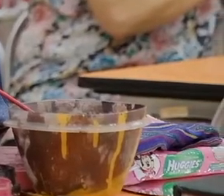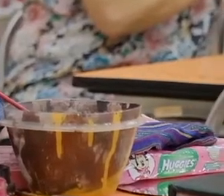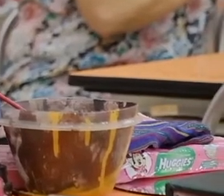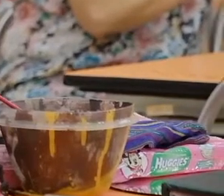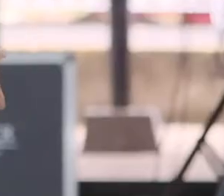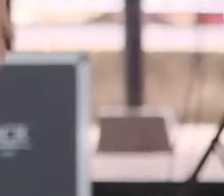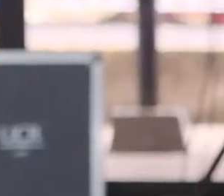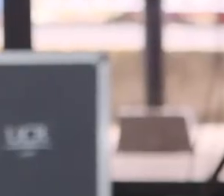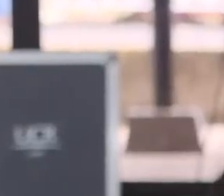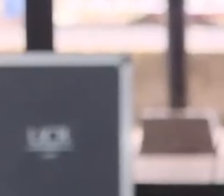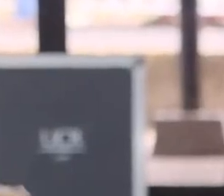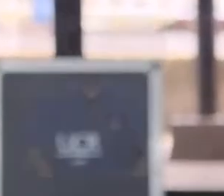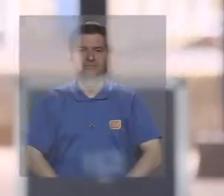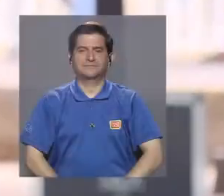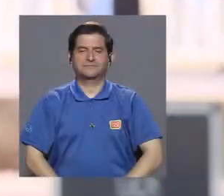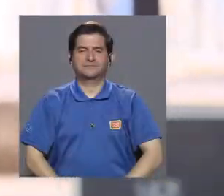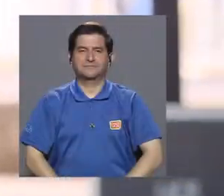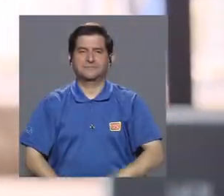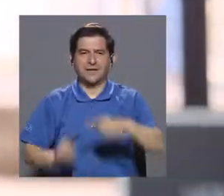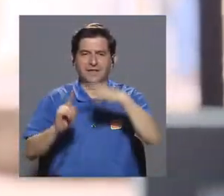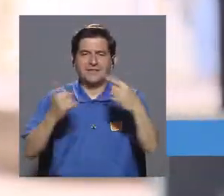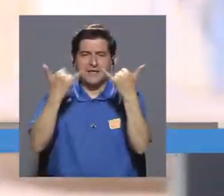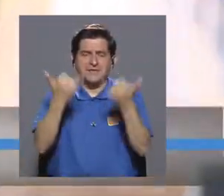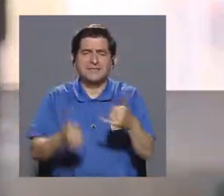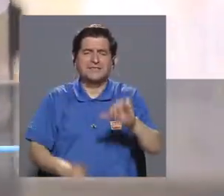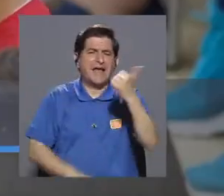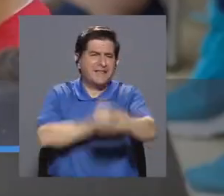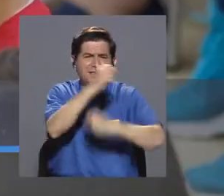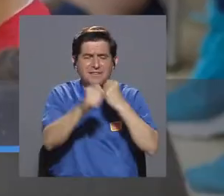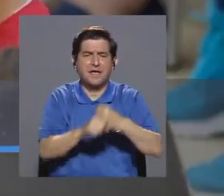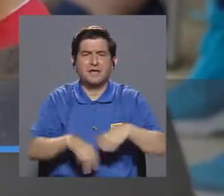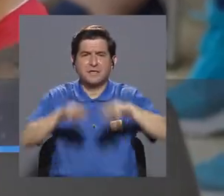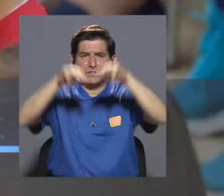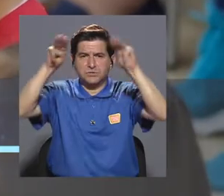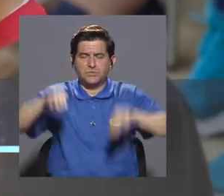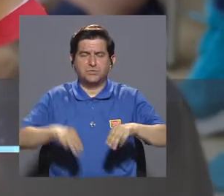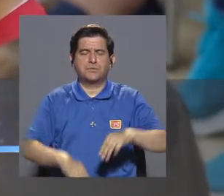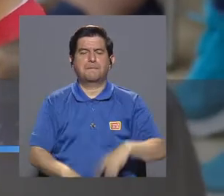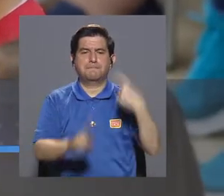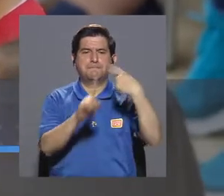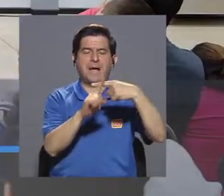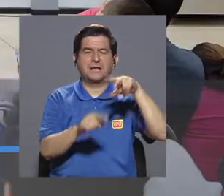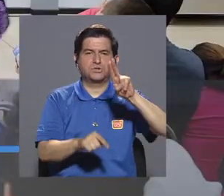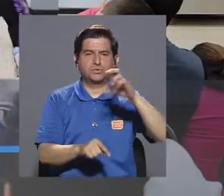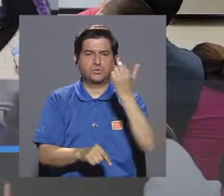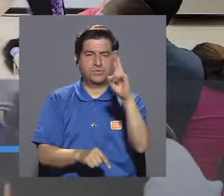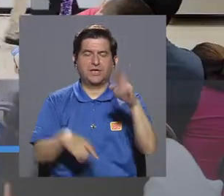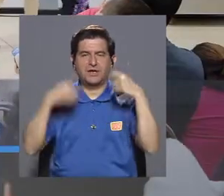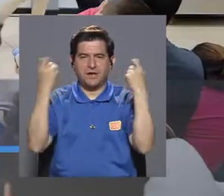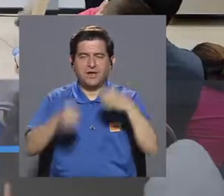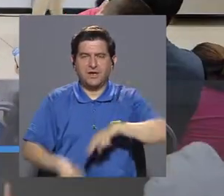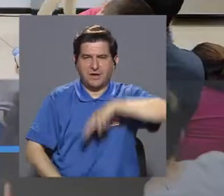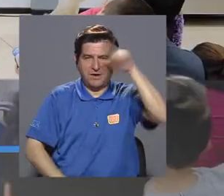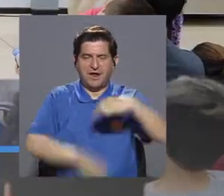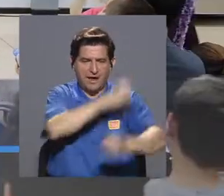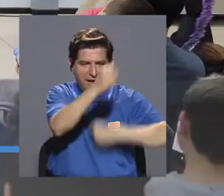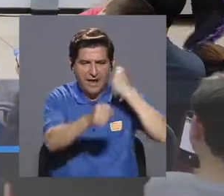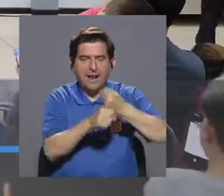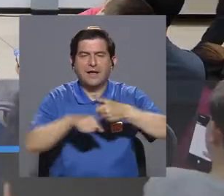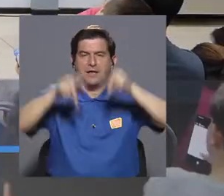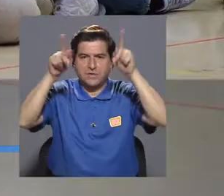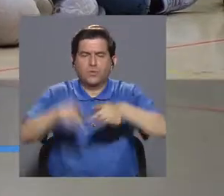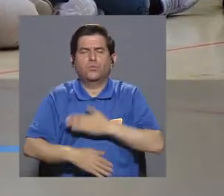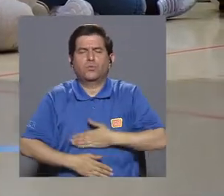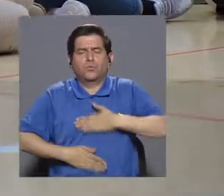también local. Desde hace casi una década, el Museo Mas UCR realiza una celebración navideña anual para que